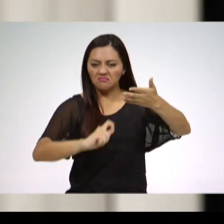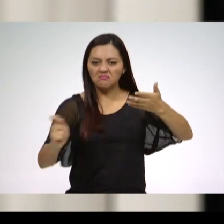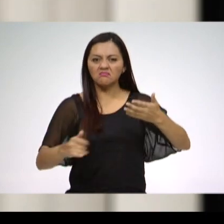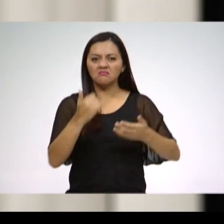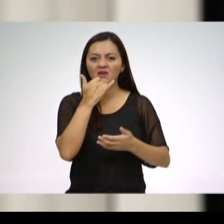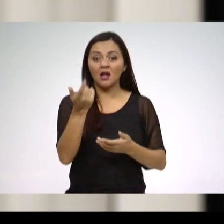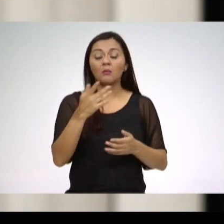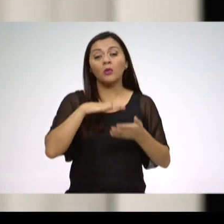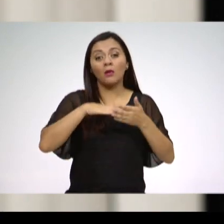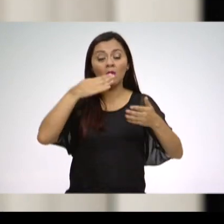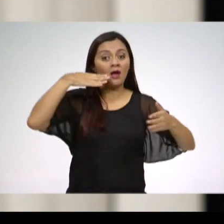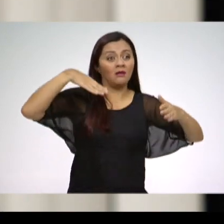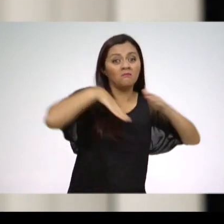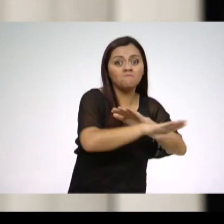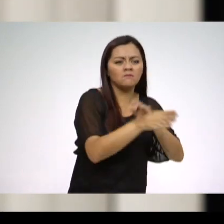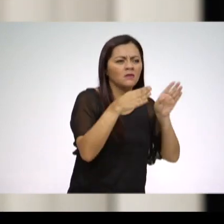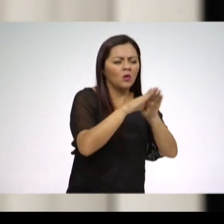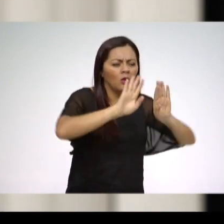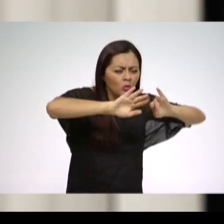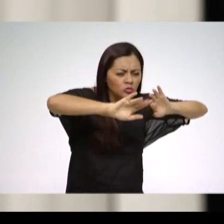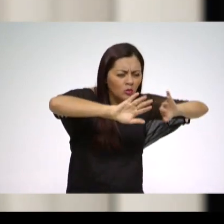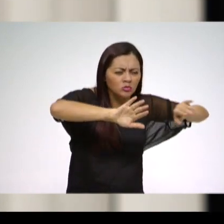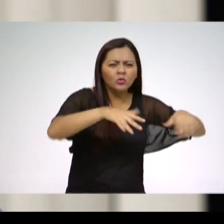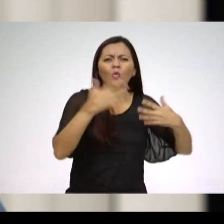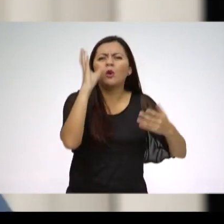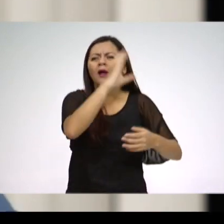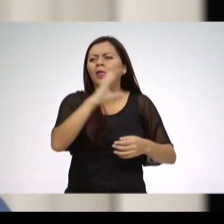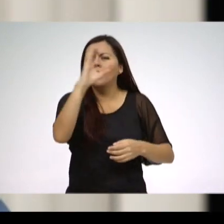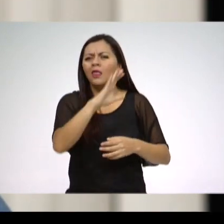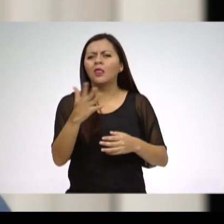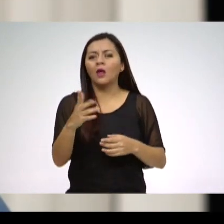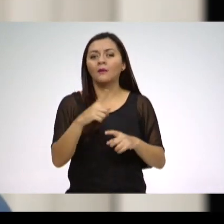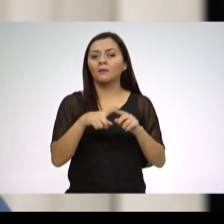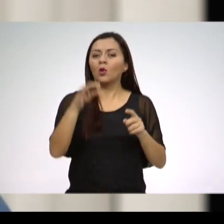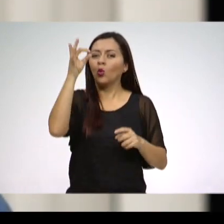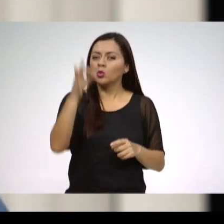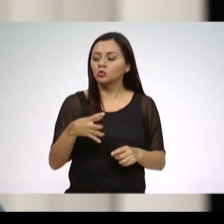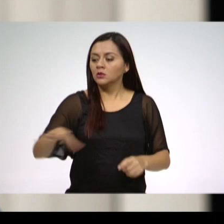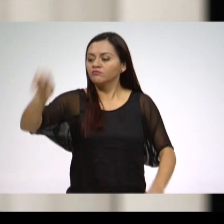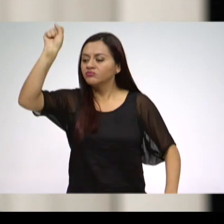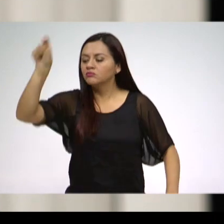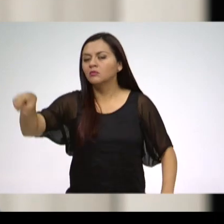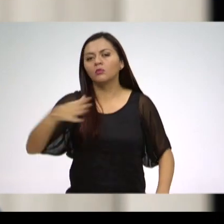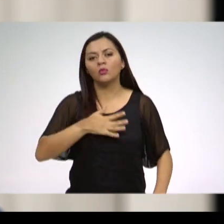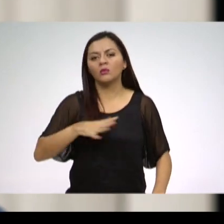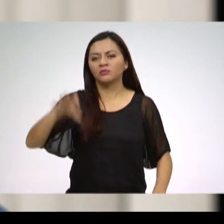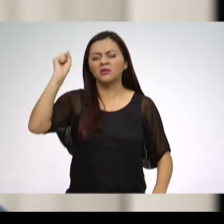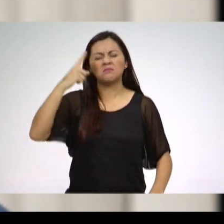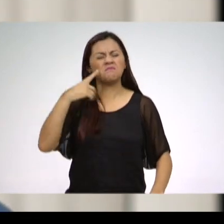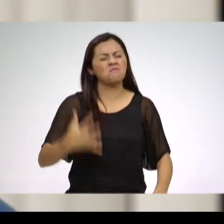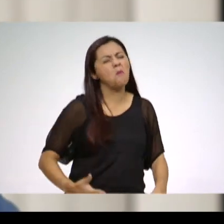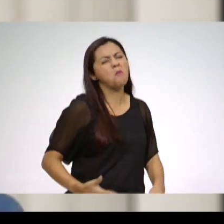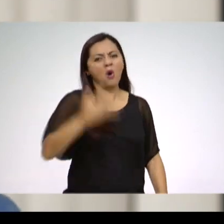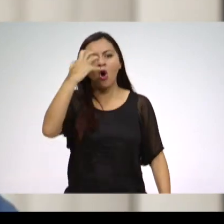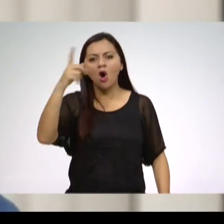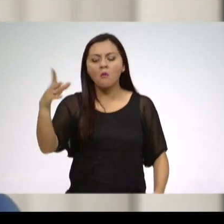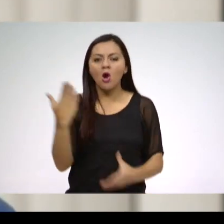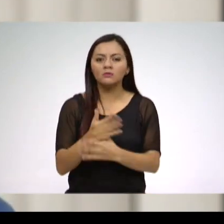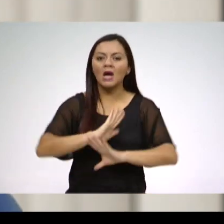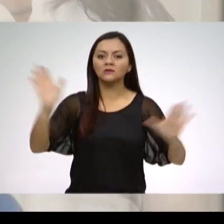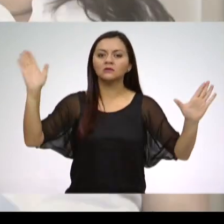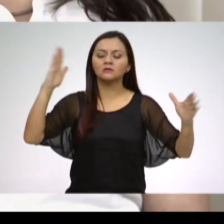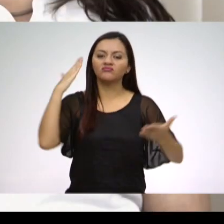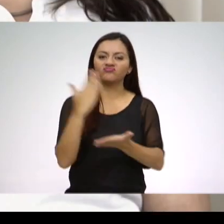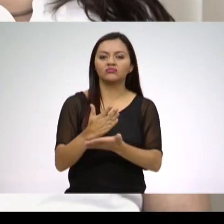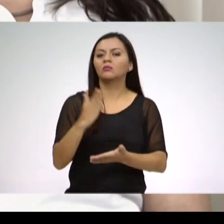mí no me escondieron, pero yo les encontré en el proceso de... Entonces, bueno, yo reaccioné súper mal, me enojé y ya no volvieron a